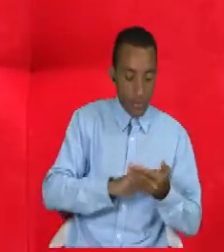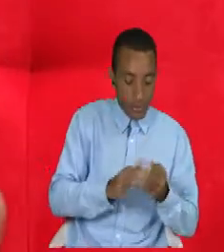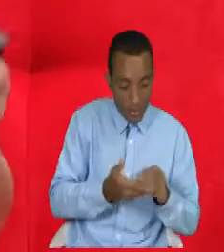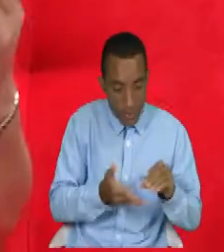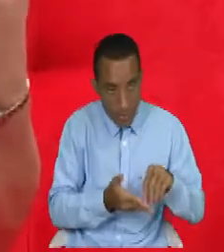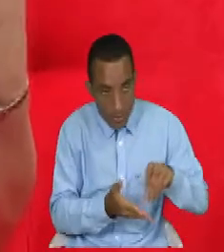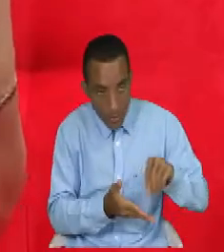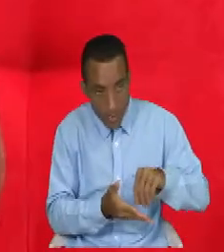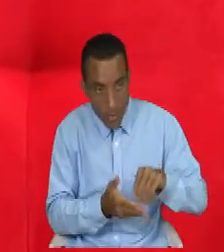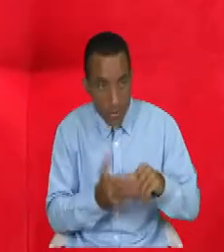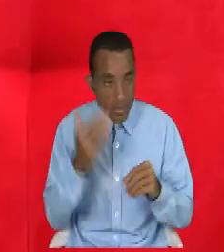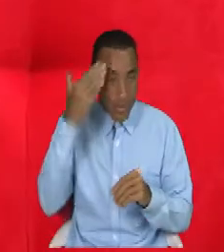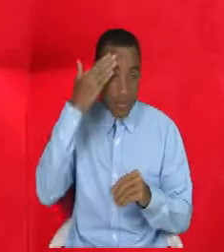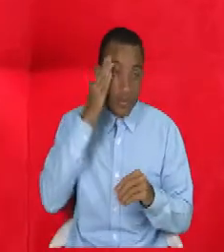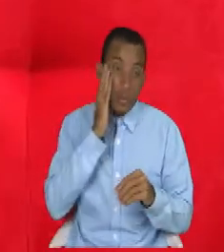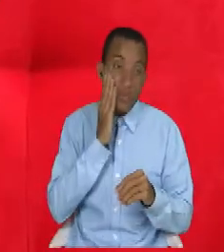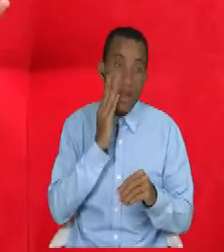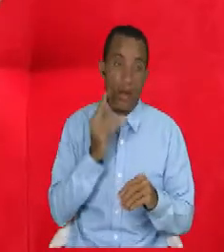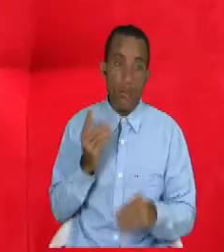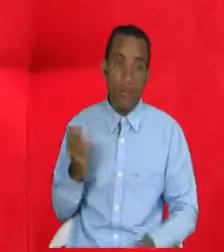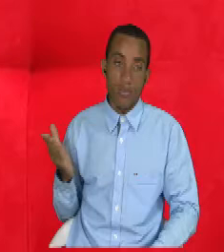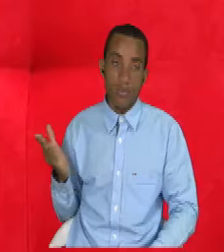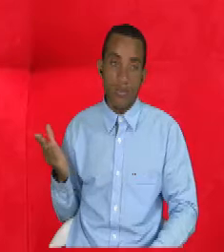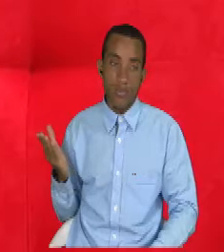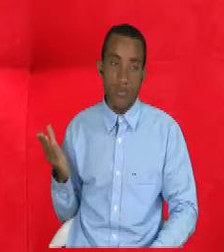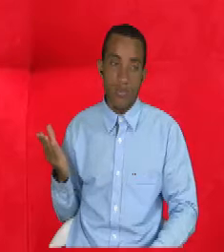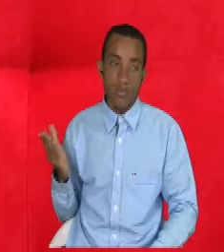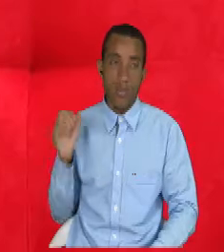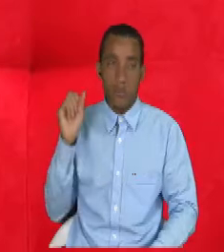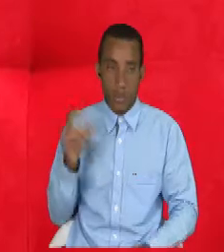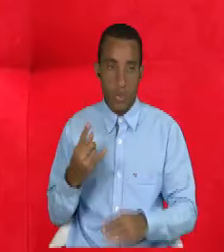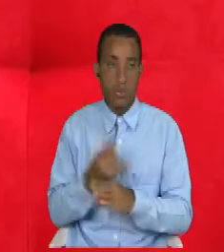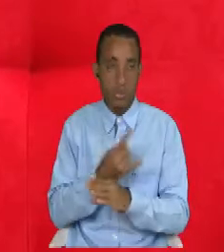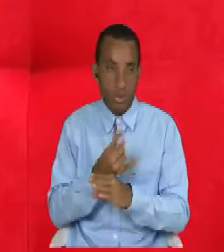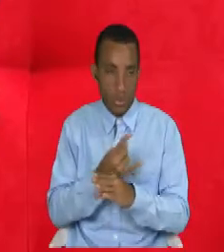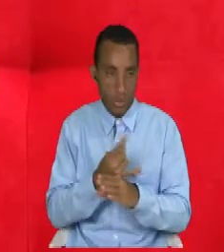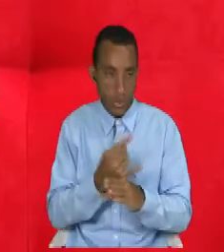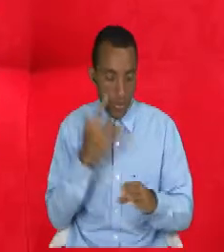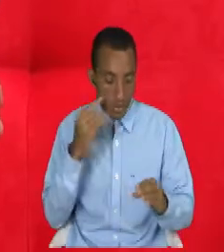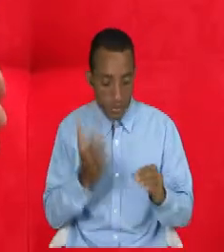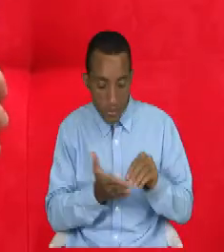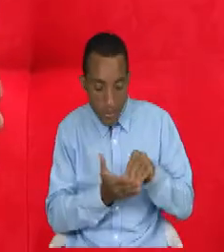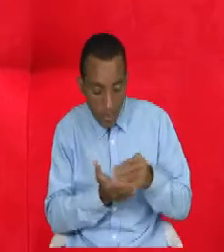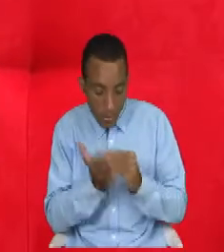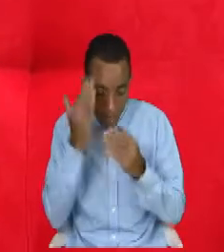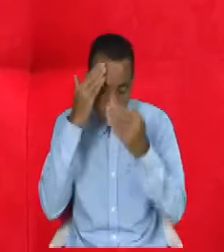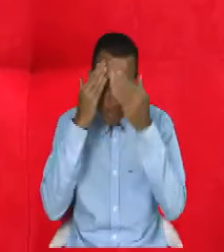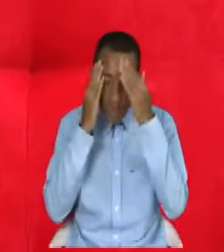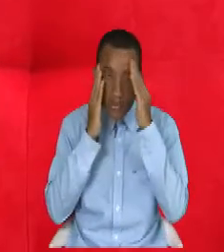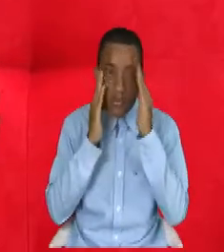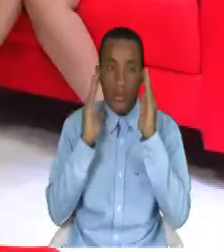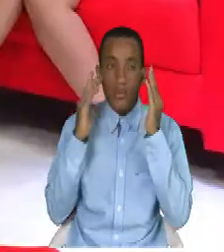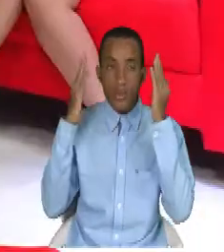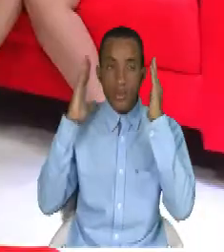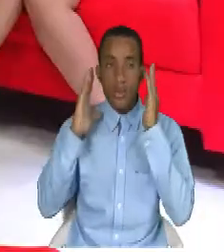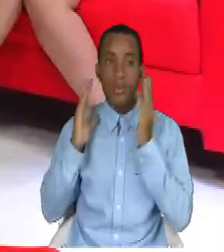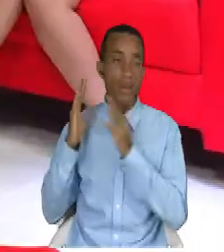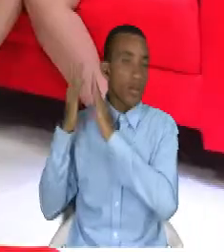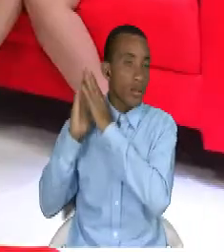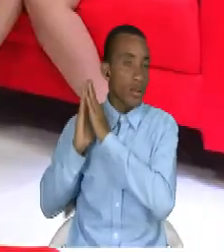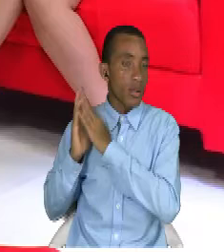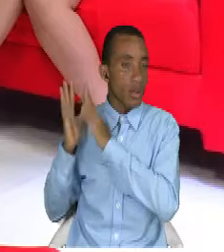que este es el bloqueador lo podemos usar entonces el que va a ser nos va a proteger el cabello de los rayos